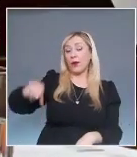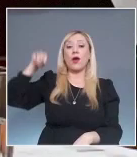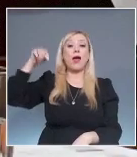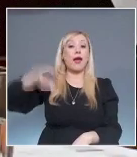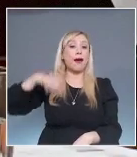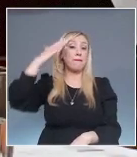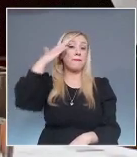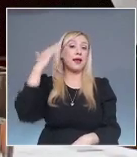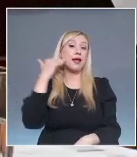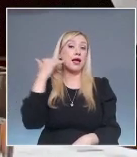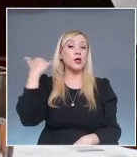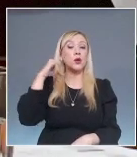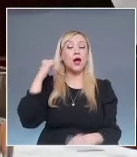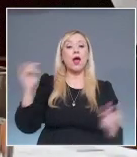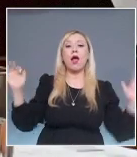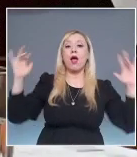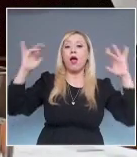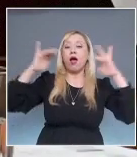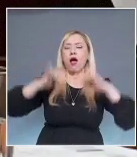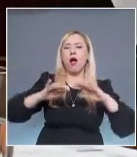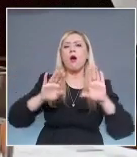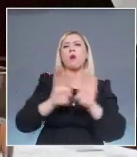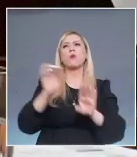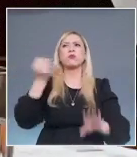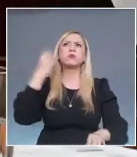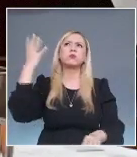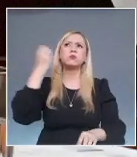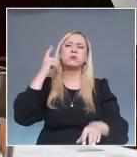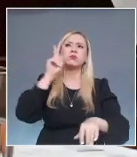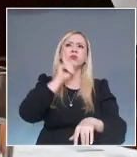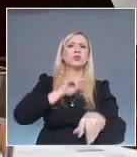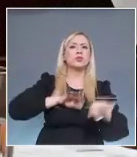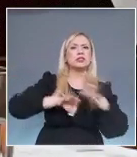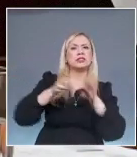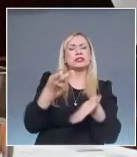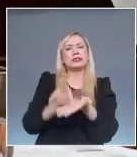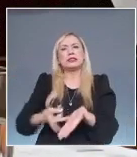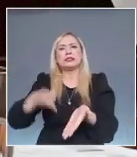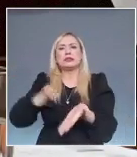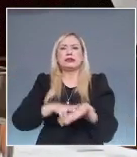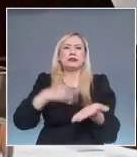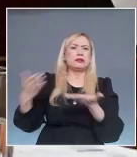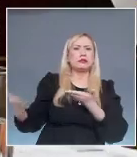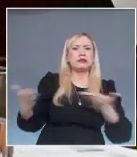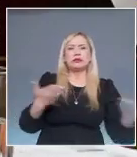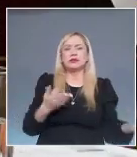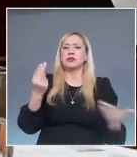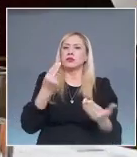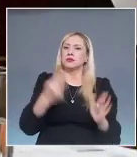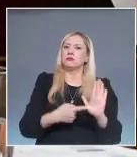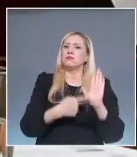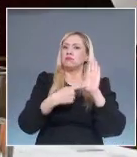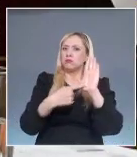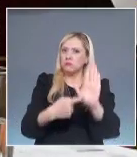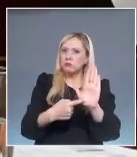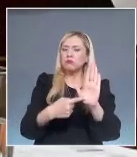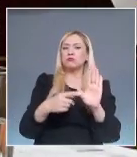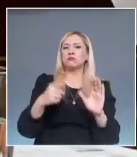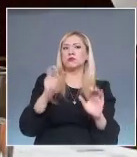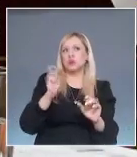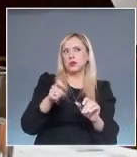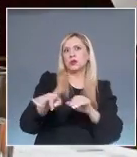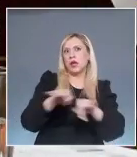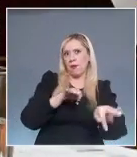Congreso Doble Jornada Laboral de las Mujeres, retos para visibilizar el trabajo de cuidados, organizado por la Asociación Mexicana